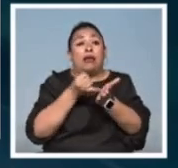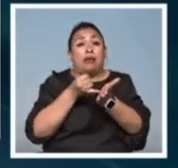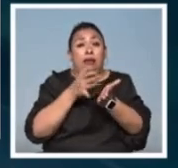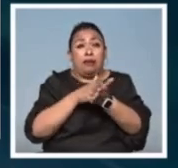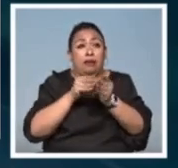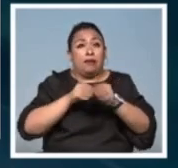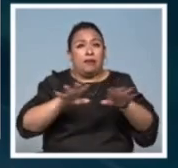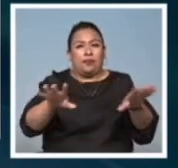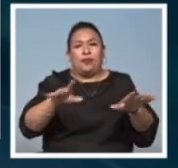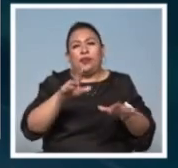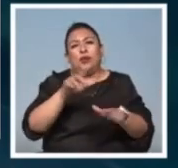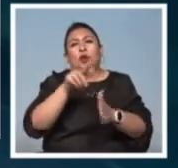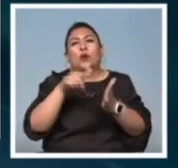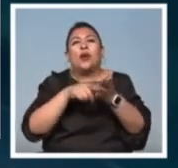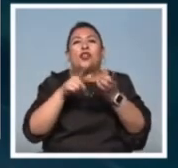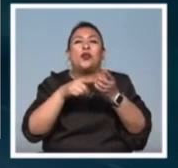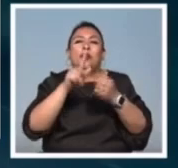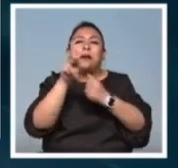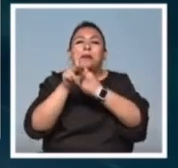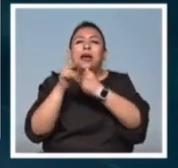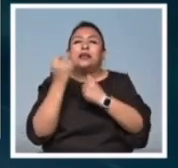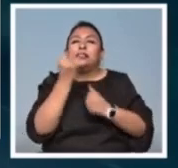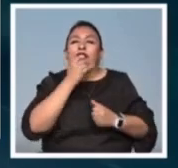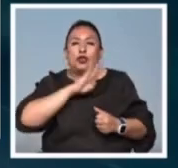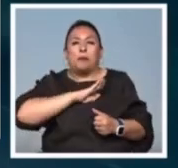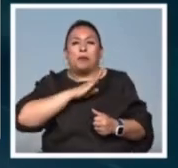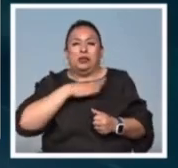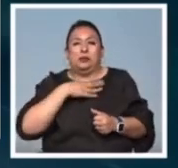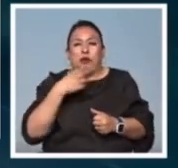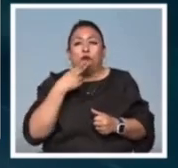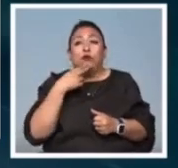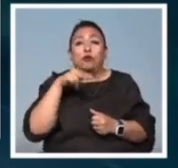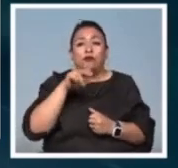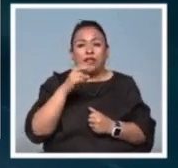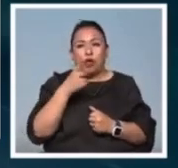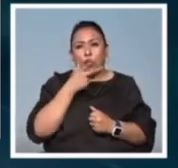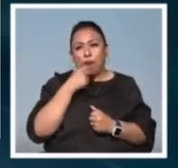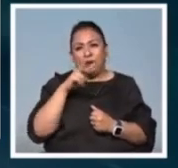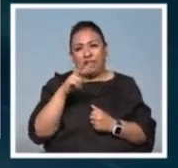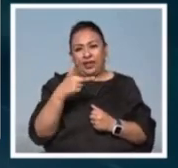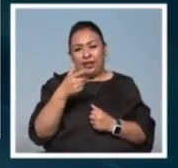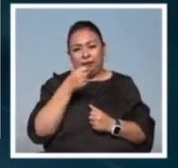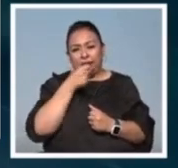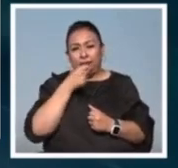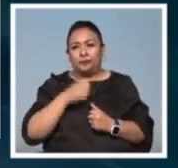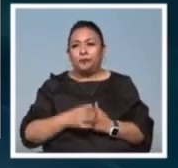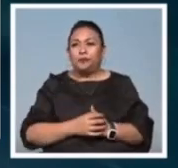todo el territorio de habla hispana. Noticias 22, Víctor Gaspar.